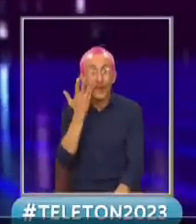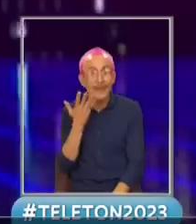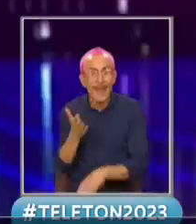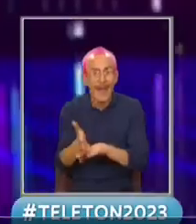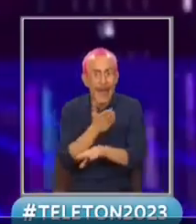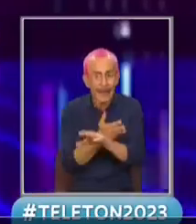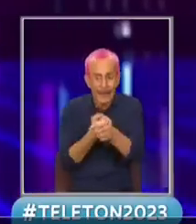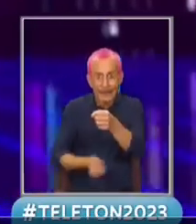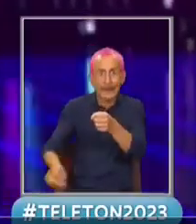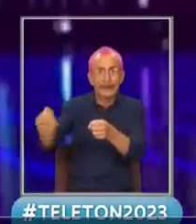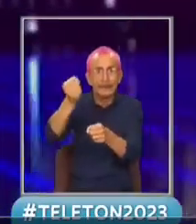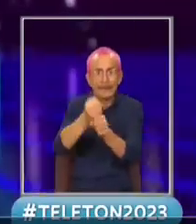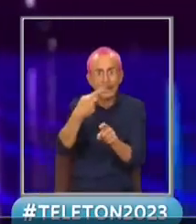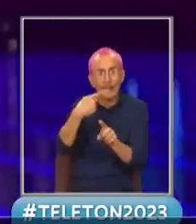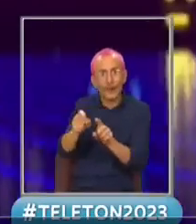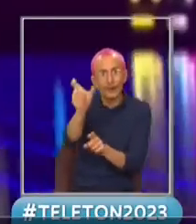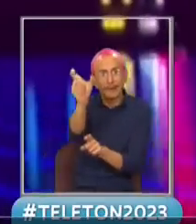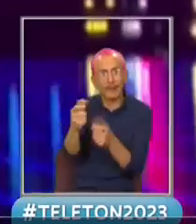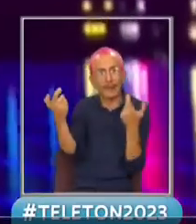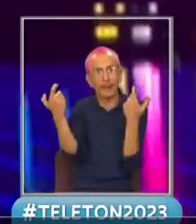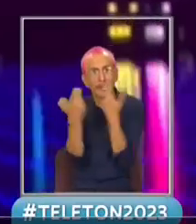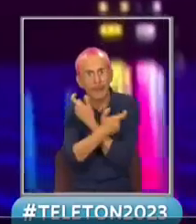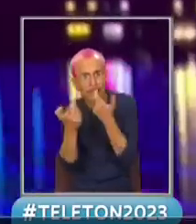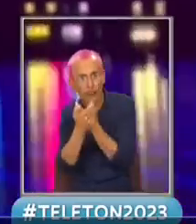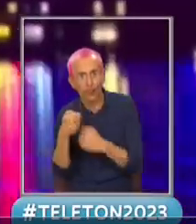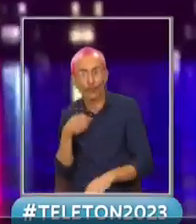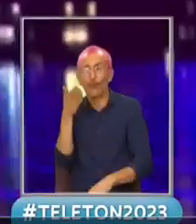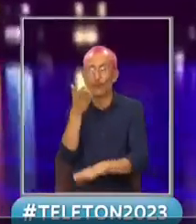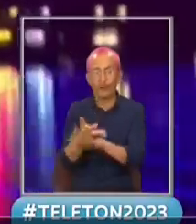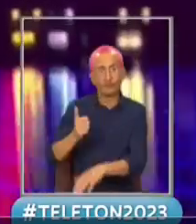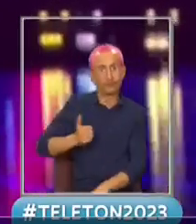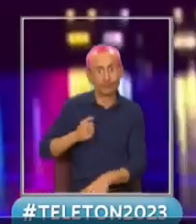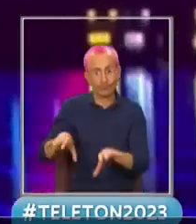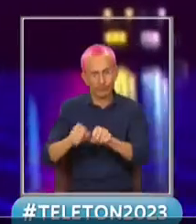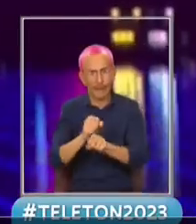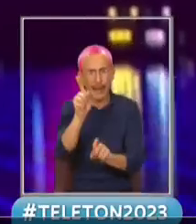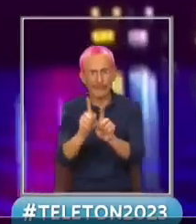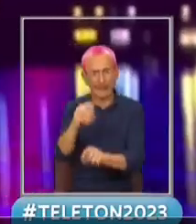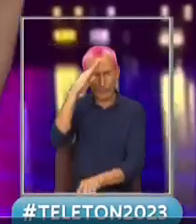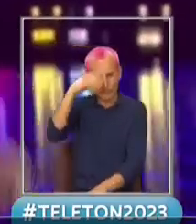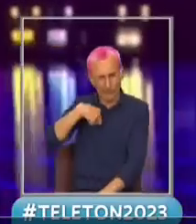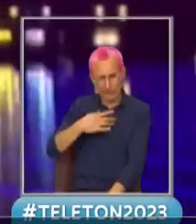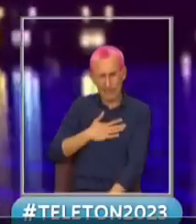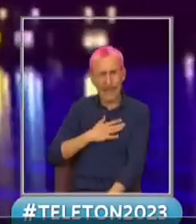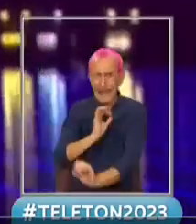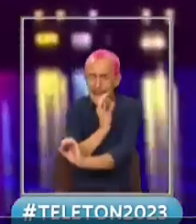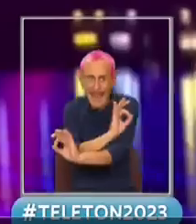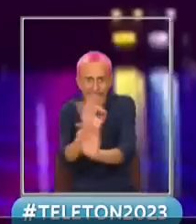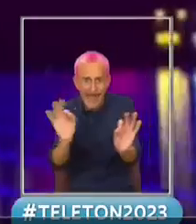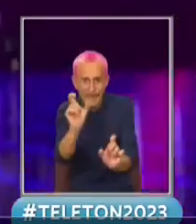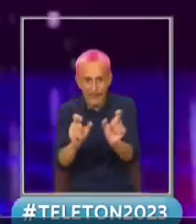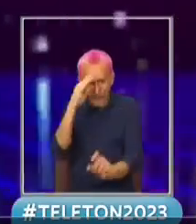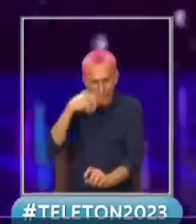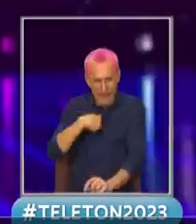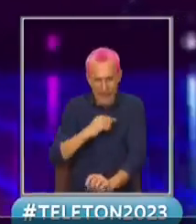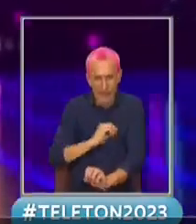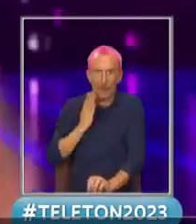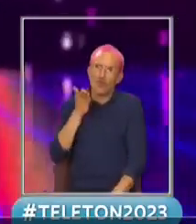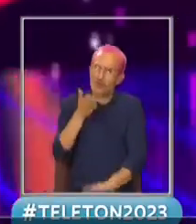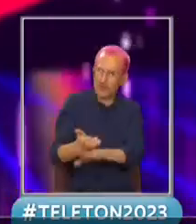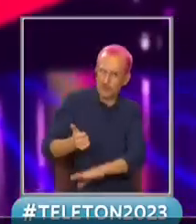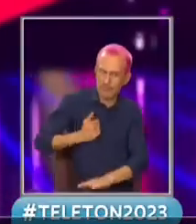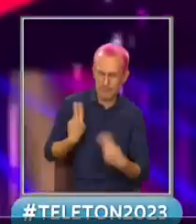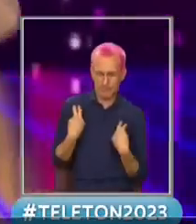antes, en reemplazo de otro comediante, fui al festival, nadie me tenía fe. Nadie me tenía fe. Fui igual al festival